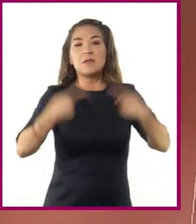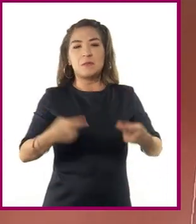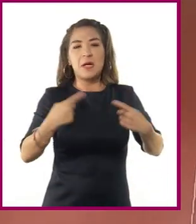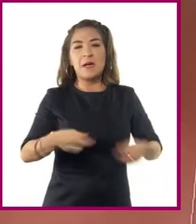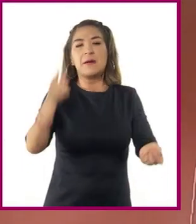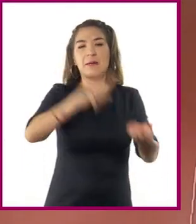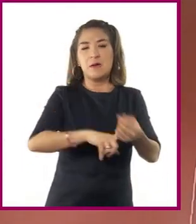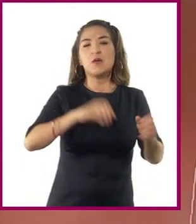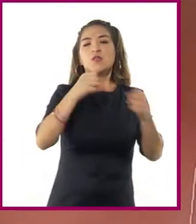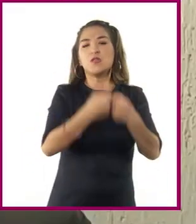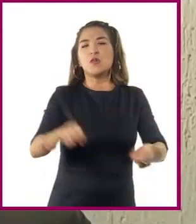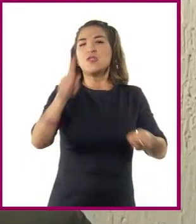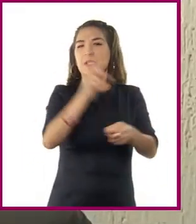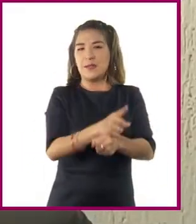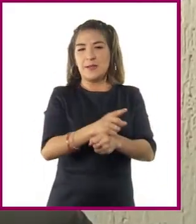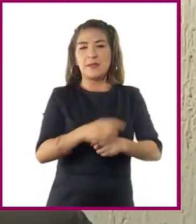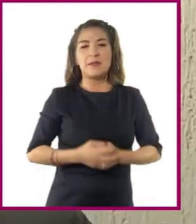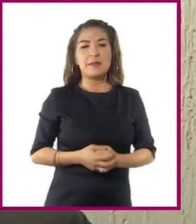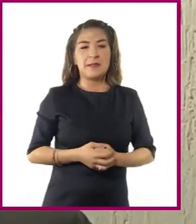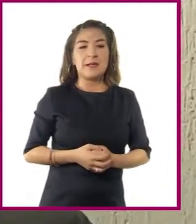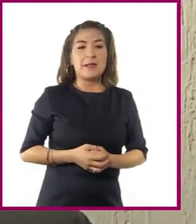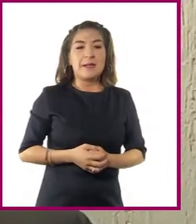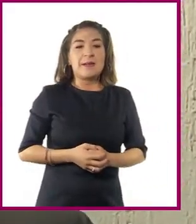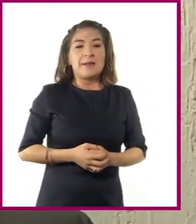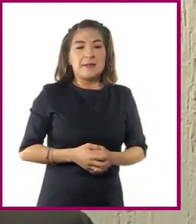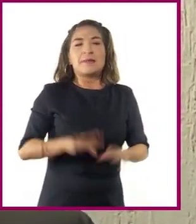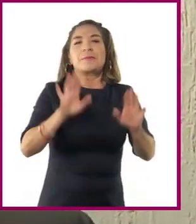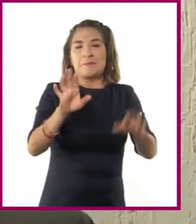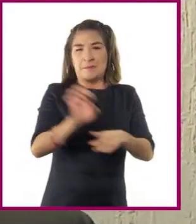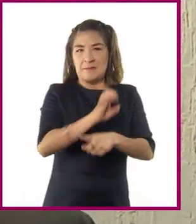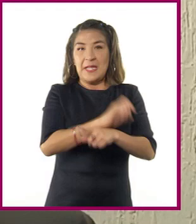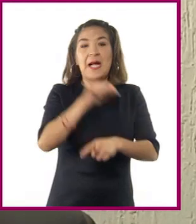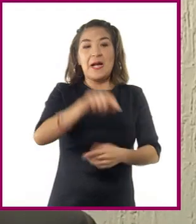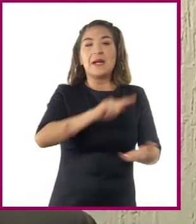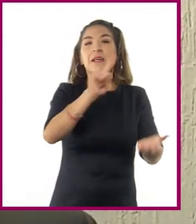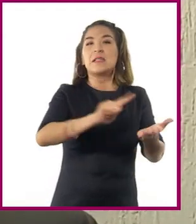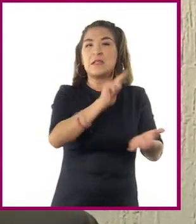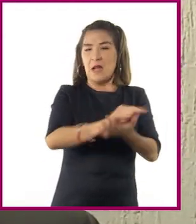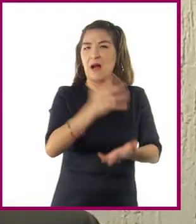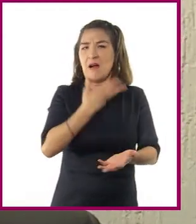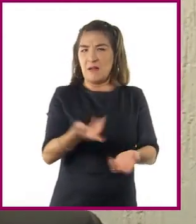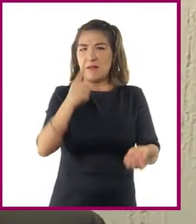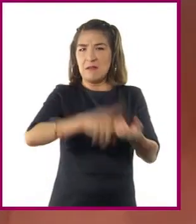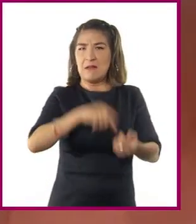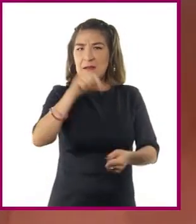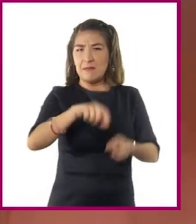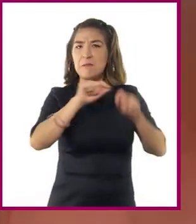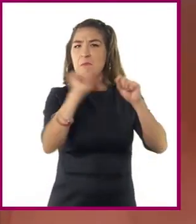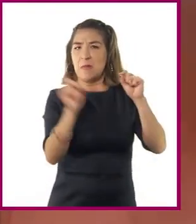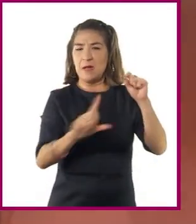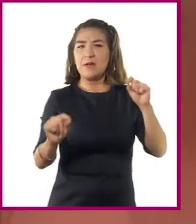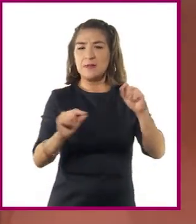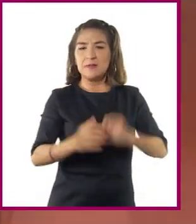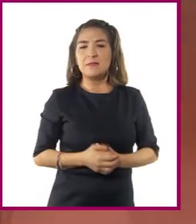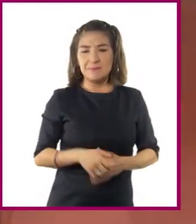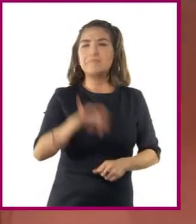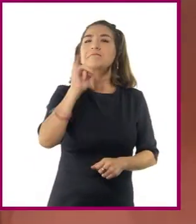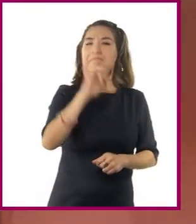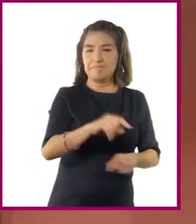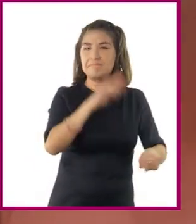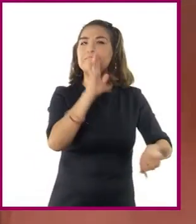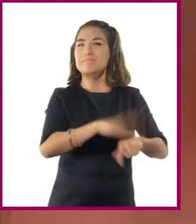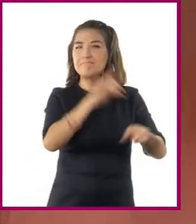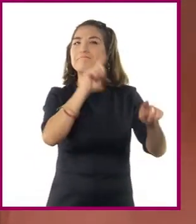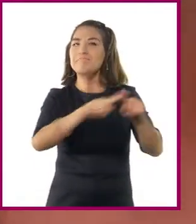dicha sociedad. Ah, entonces son las leyes que existen en nuestro país. Entre otras cosas,